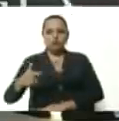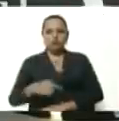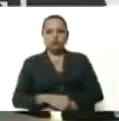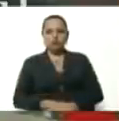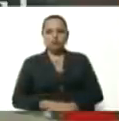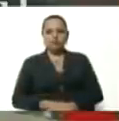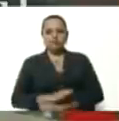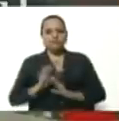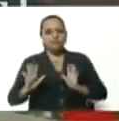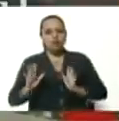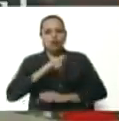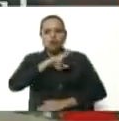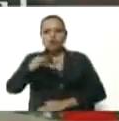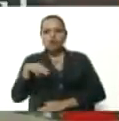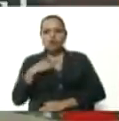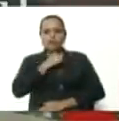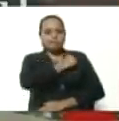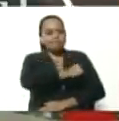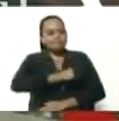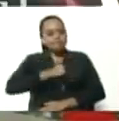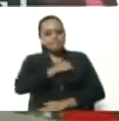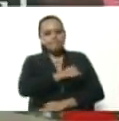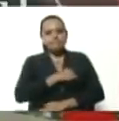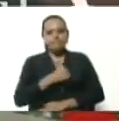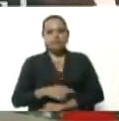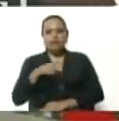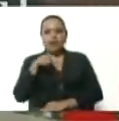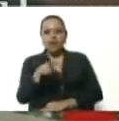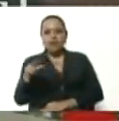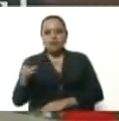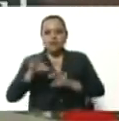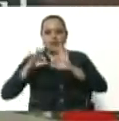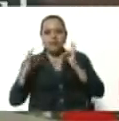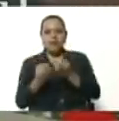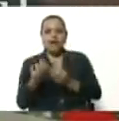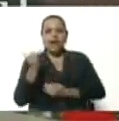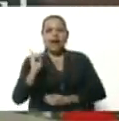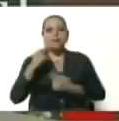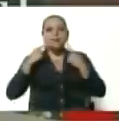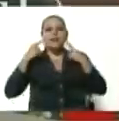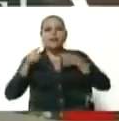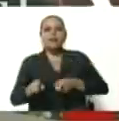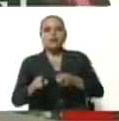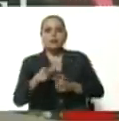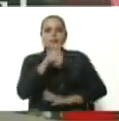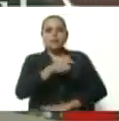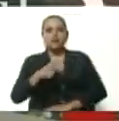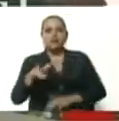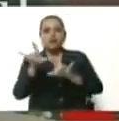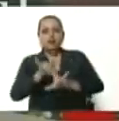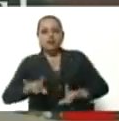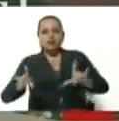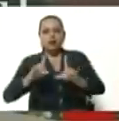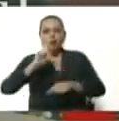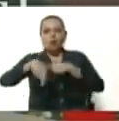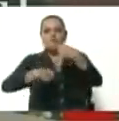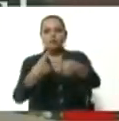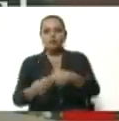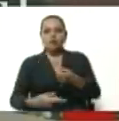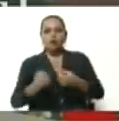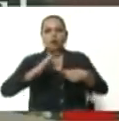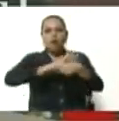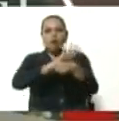Bueno, nuestras condolencias a estas familias que han perdido a estos seres queridos, víctimas